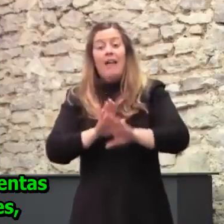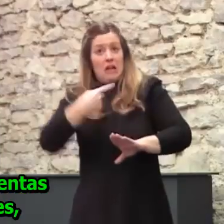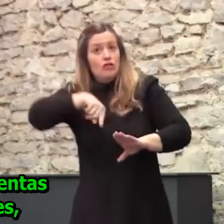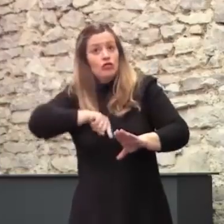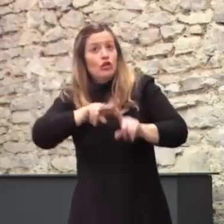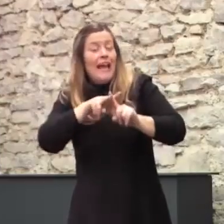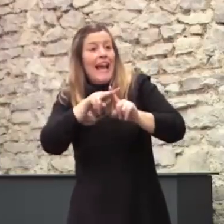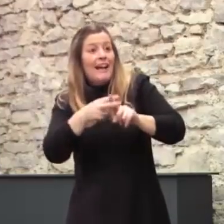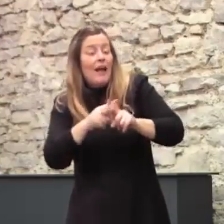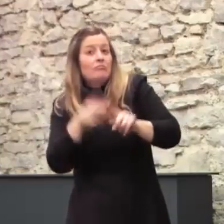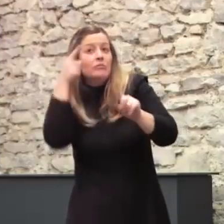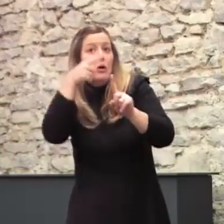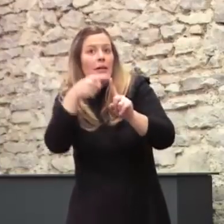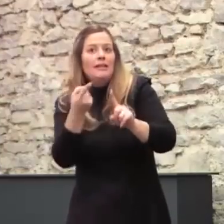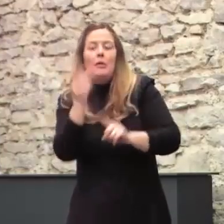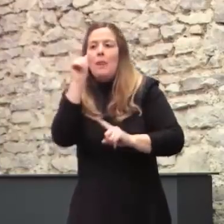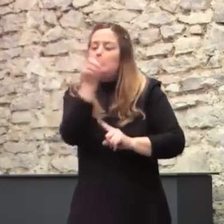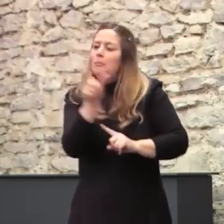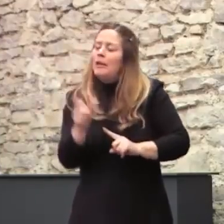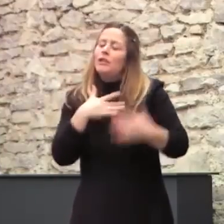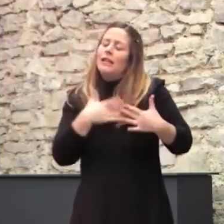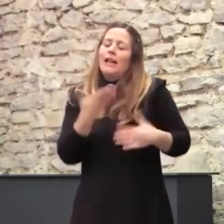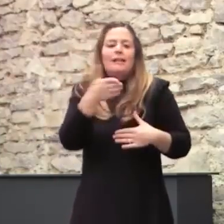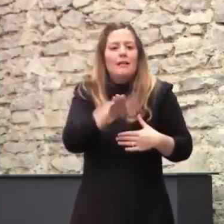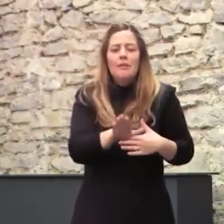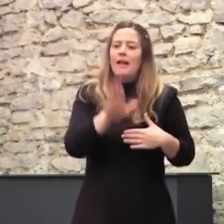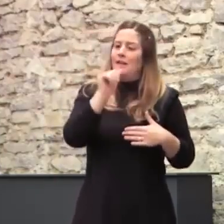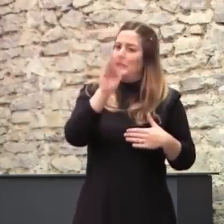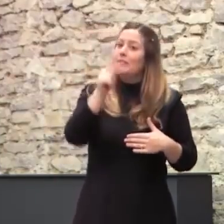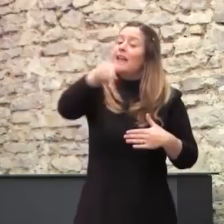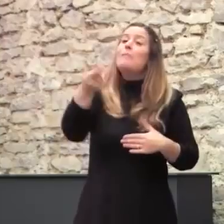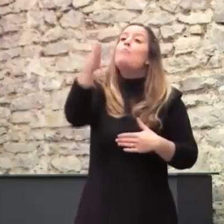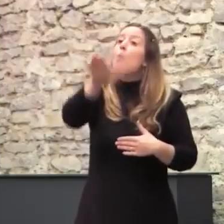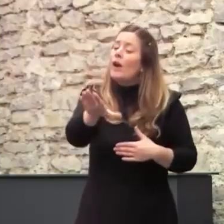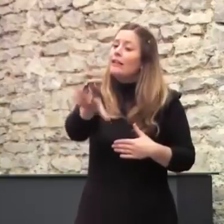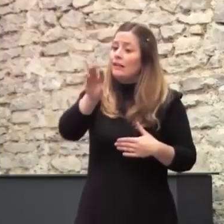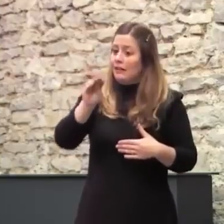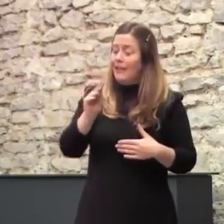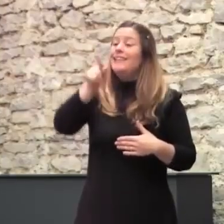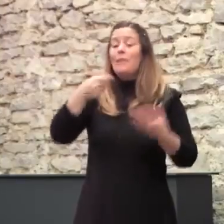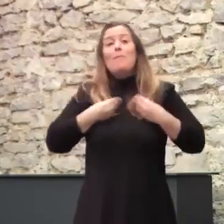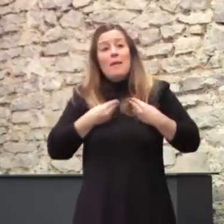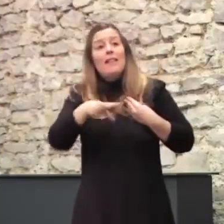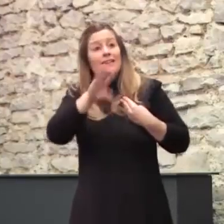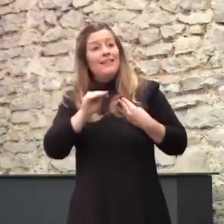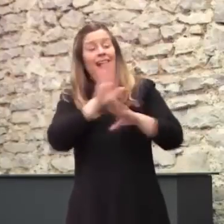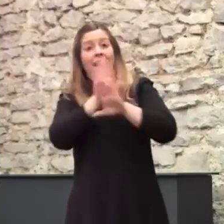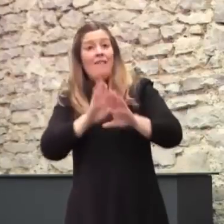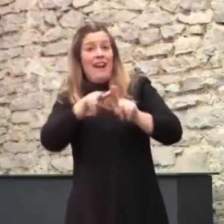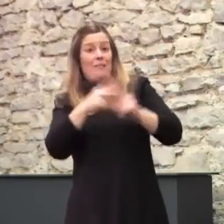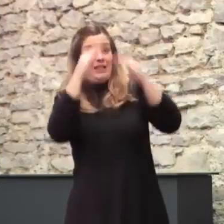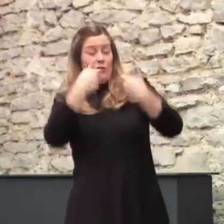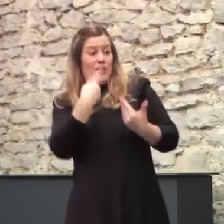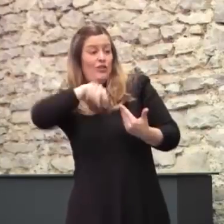gestionar esas emociones, para poder despedirnos de los seres queridos, para poder entender la muerte y también para poder entender la vida, ¿no? Los duelos los tenemos que